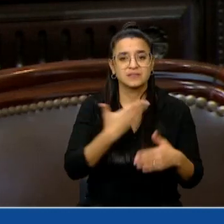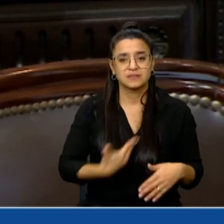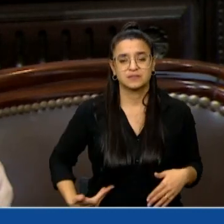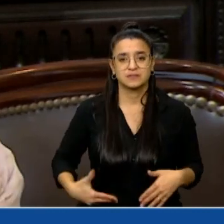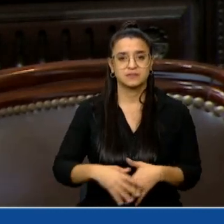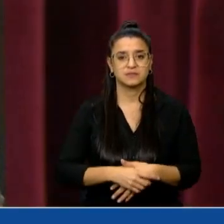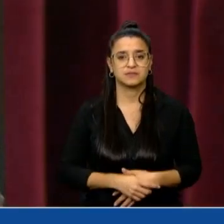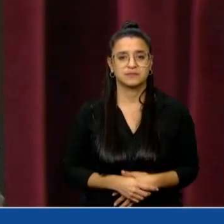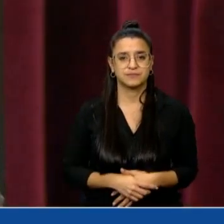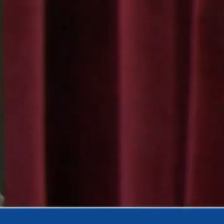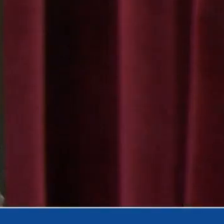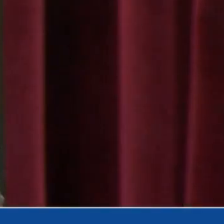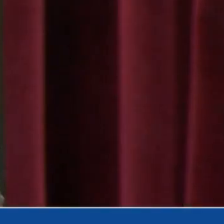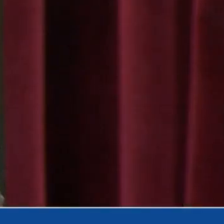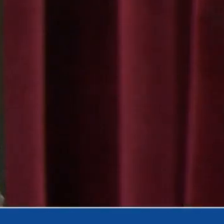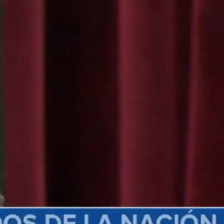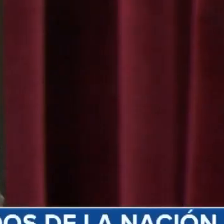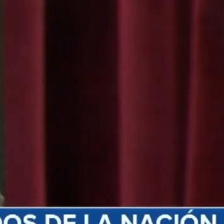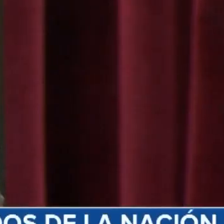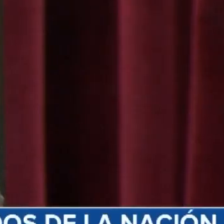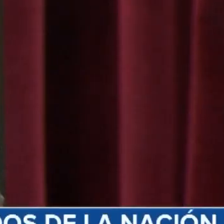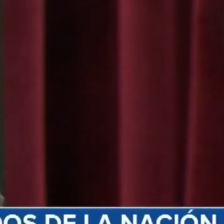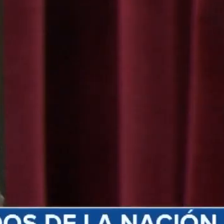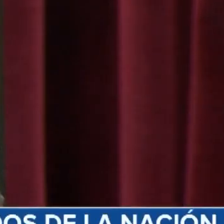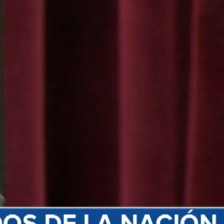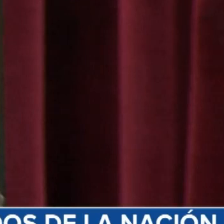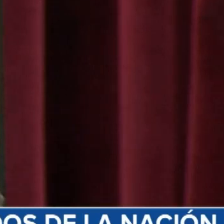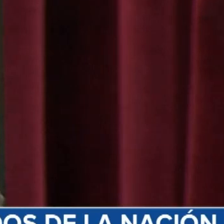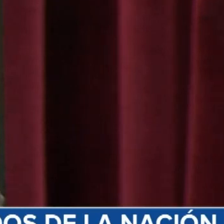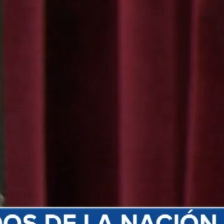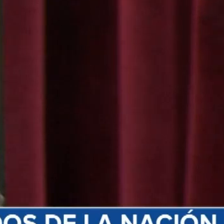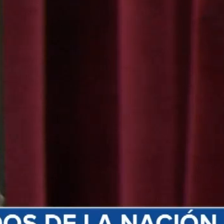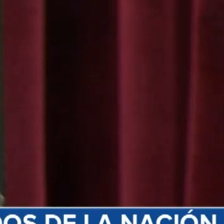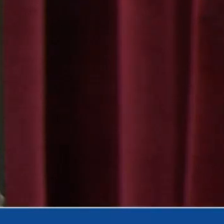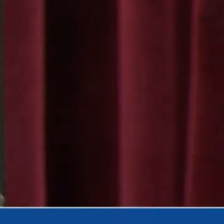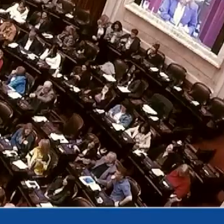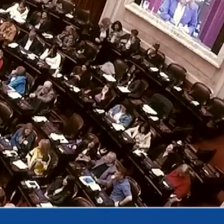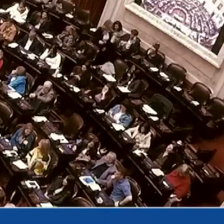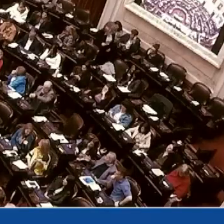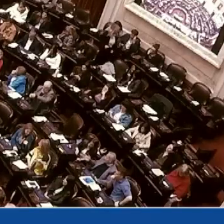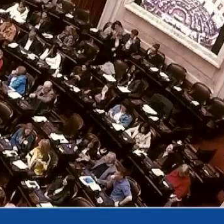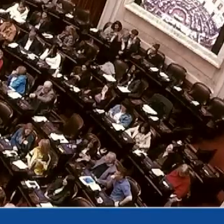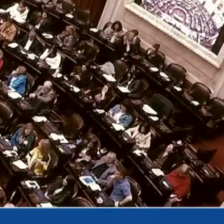Presidenta. Gracias, diputado. En uso de la palabra el diputado Carlos Gutiérrez.